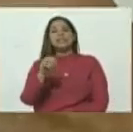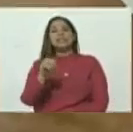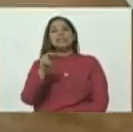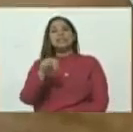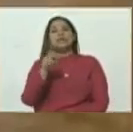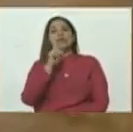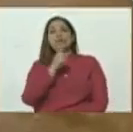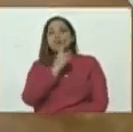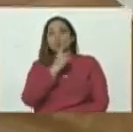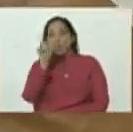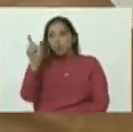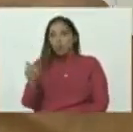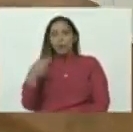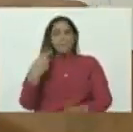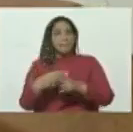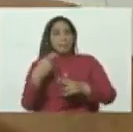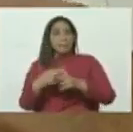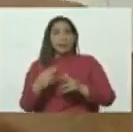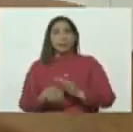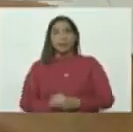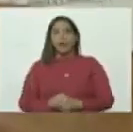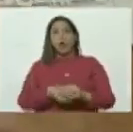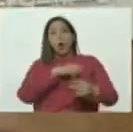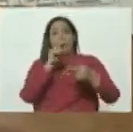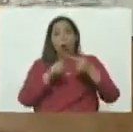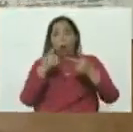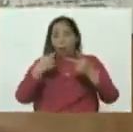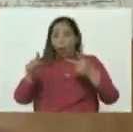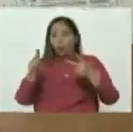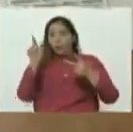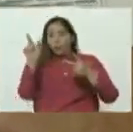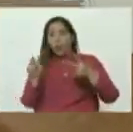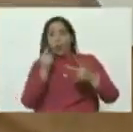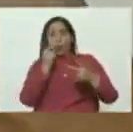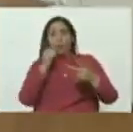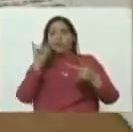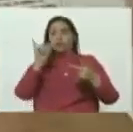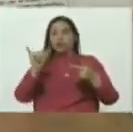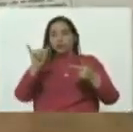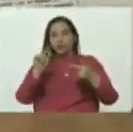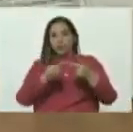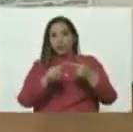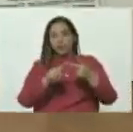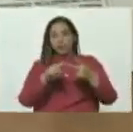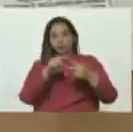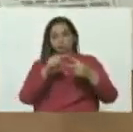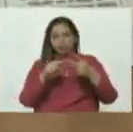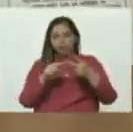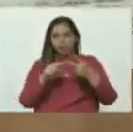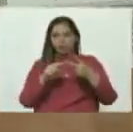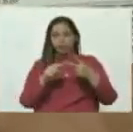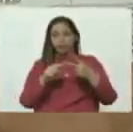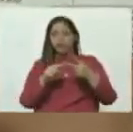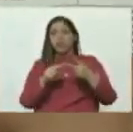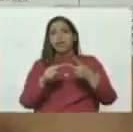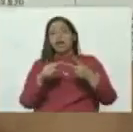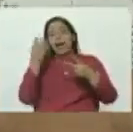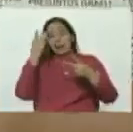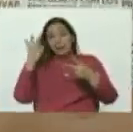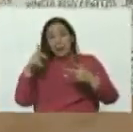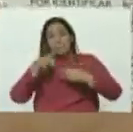peligroso llamado Josnar Adolfo Baduel Yoque, este señor, además de los planes que